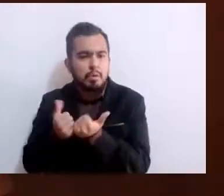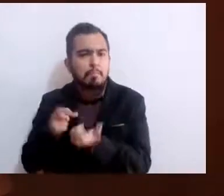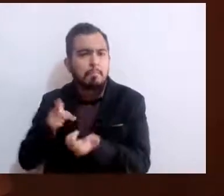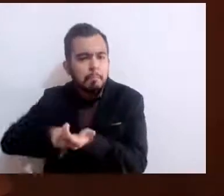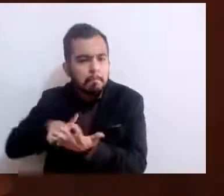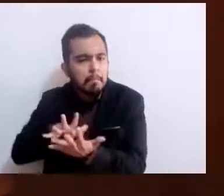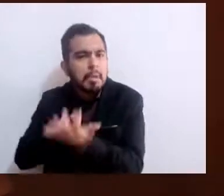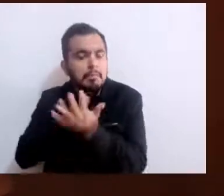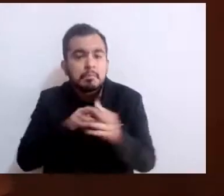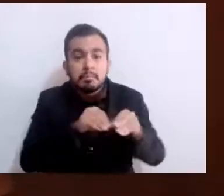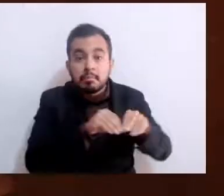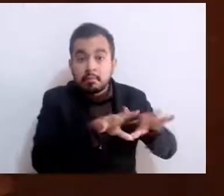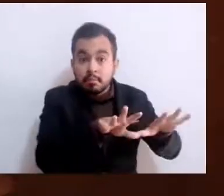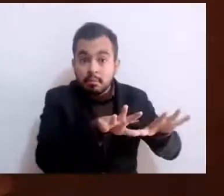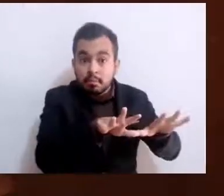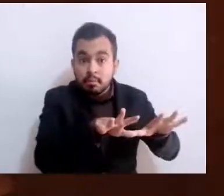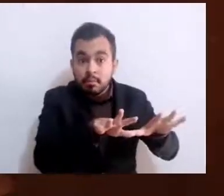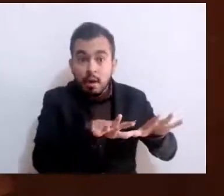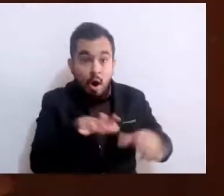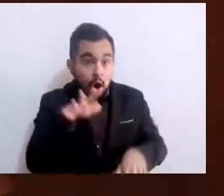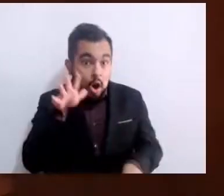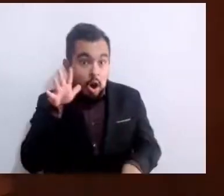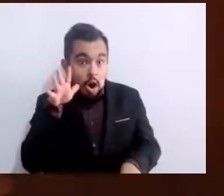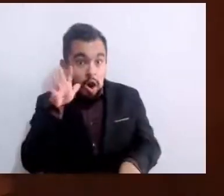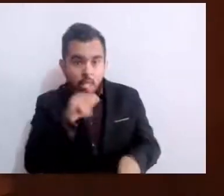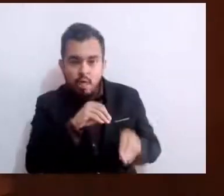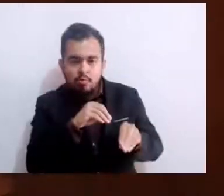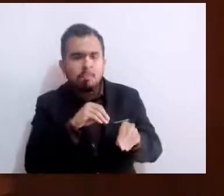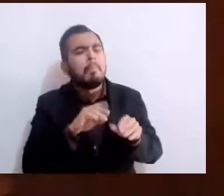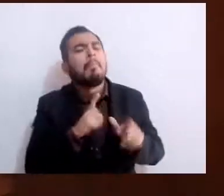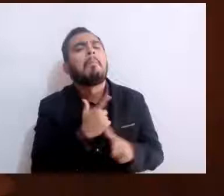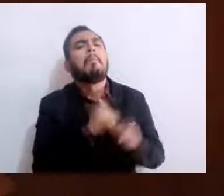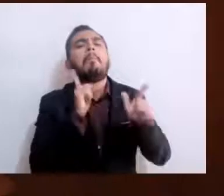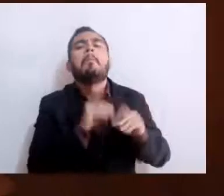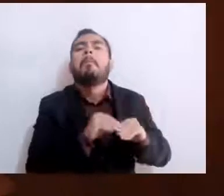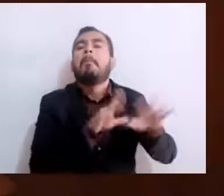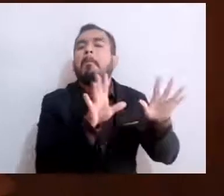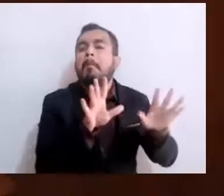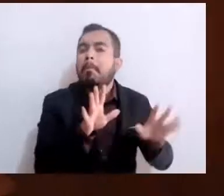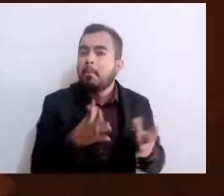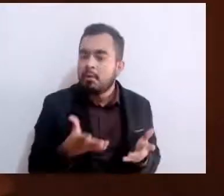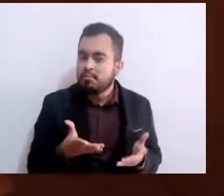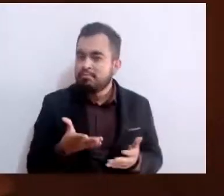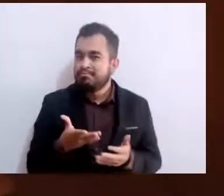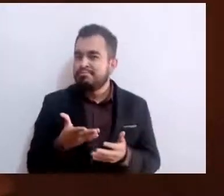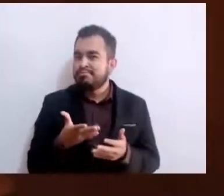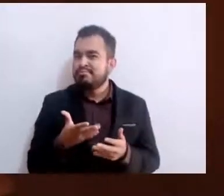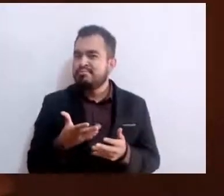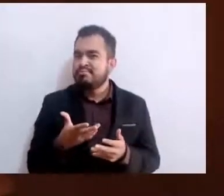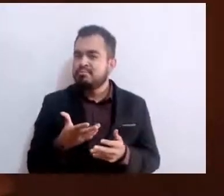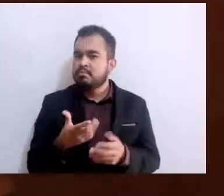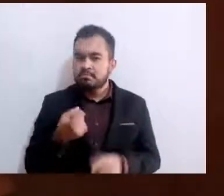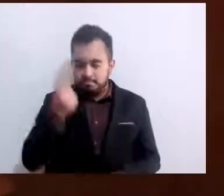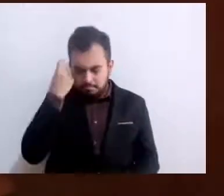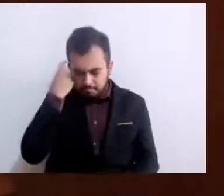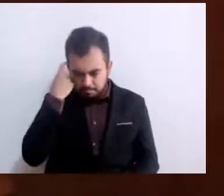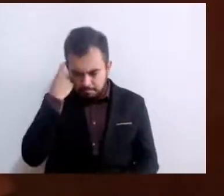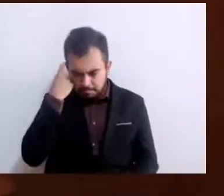hubo interés en reservar esas actas. De lo anterior se puede preguntar, ¿por qué